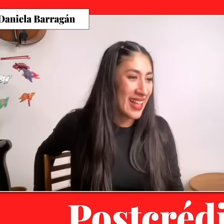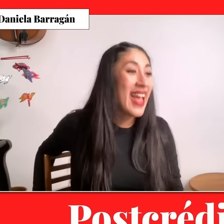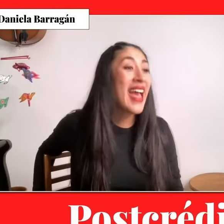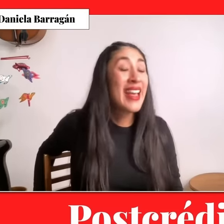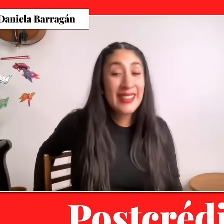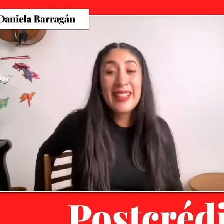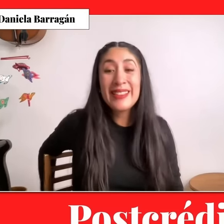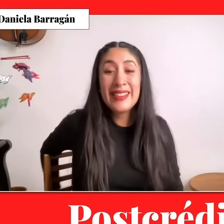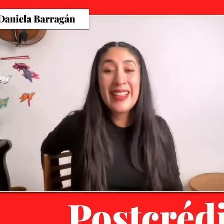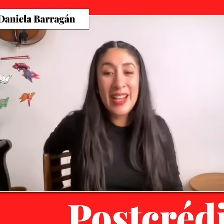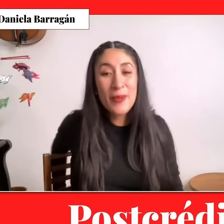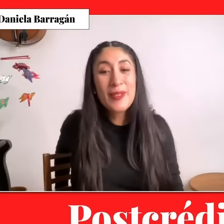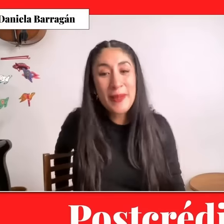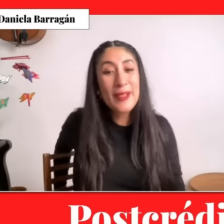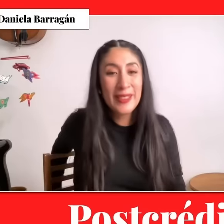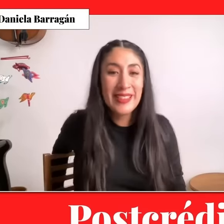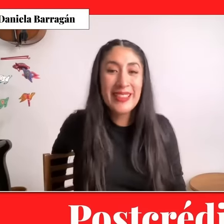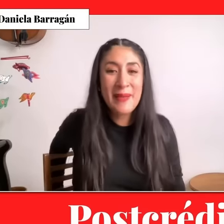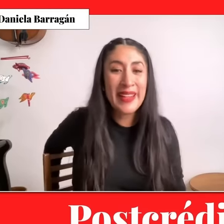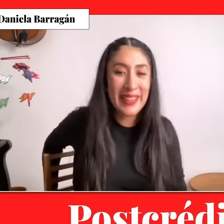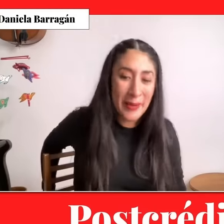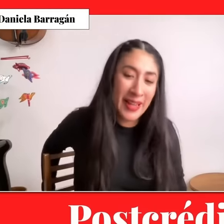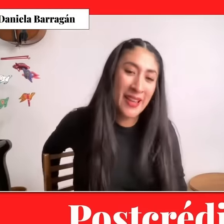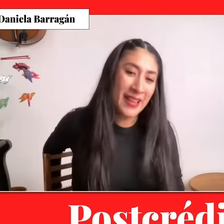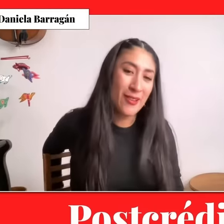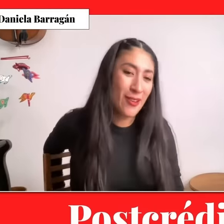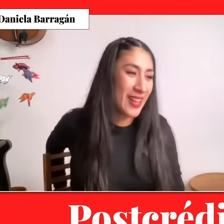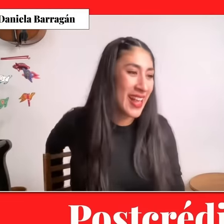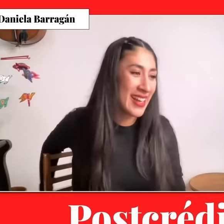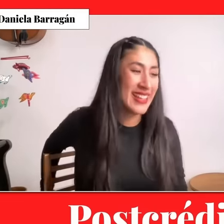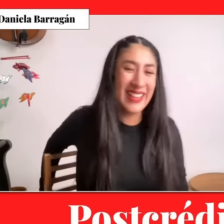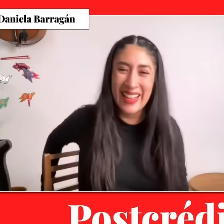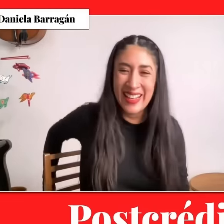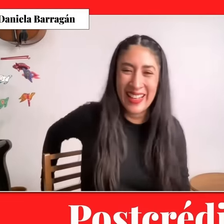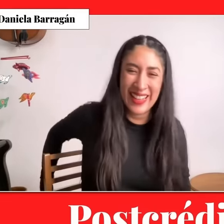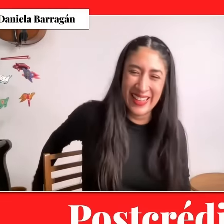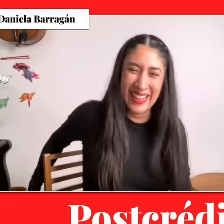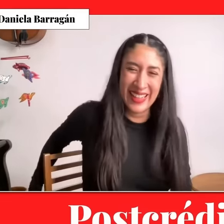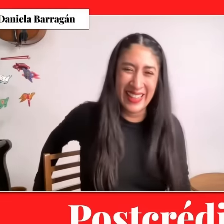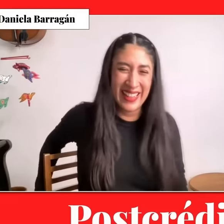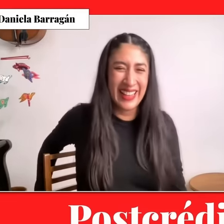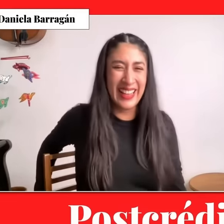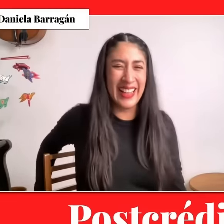Ah sí este Tenemos también los chistes de Amarte duele aunque no lo